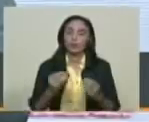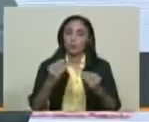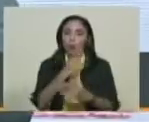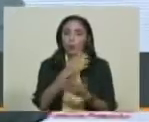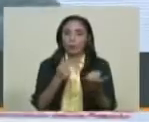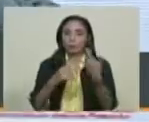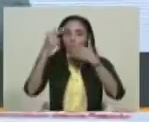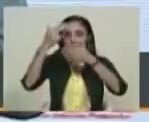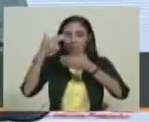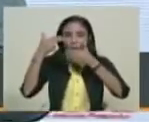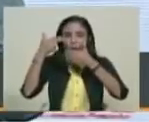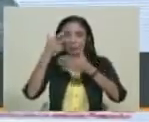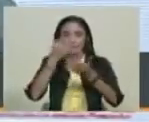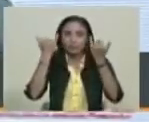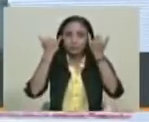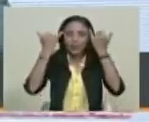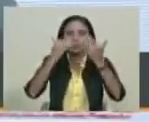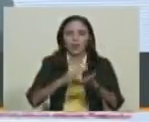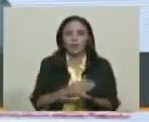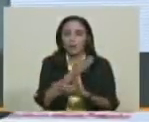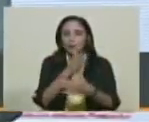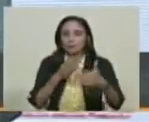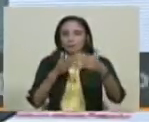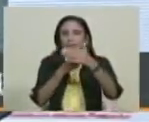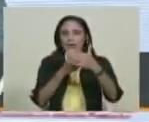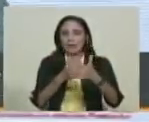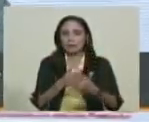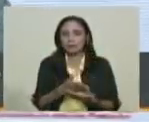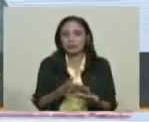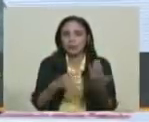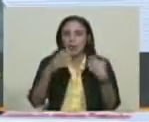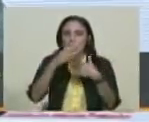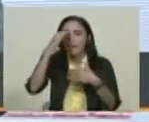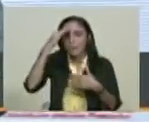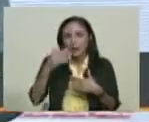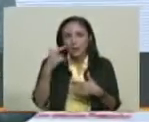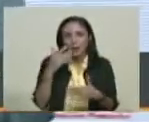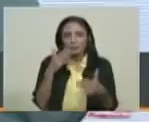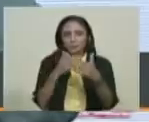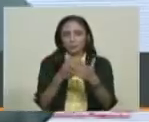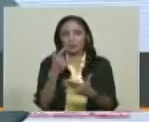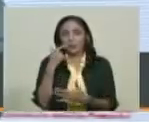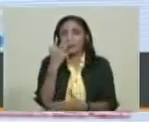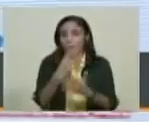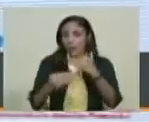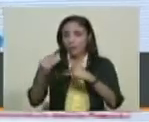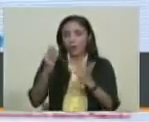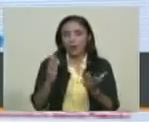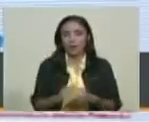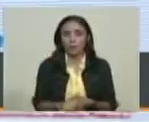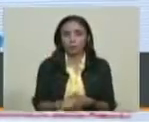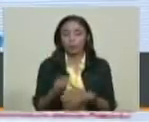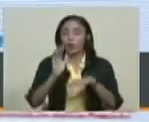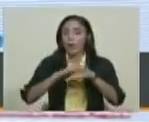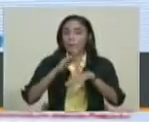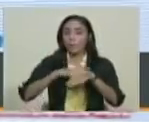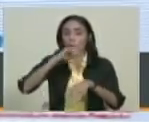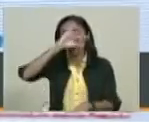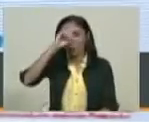partícipe de un ataque a un fuerte militar venezolano que estaba huido de la justicia, porque Julio